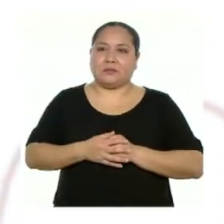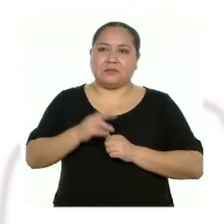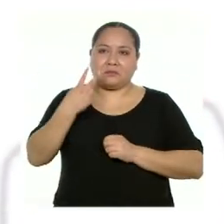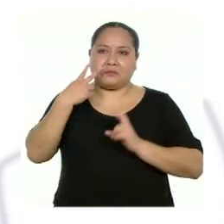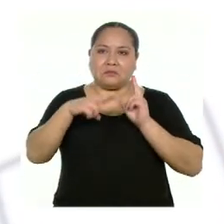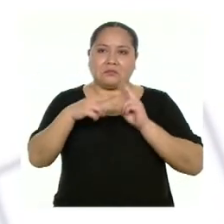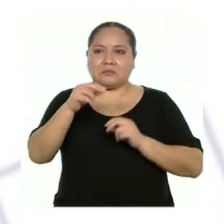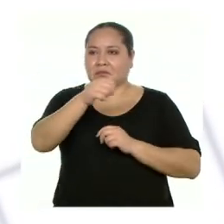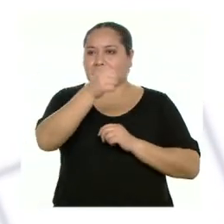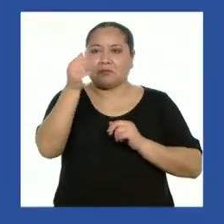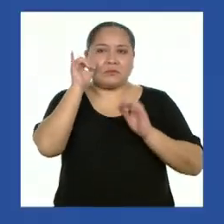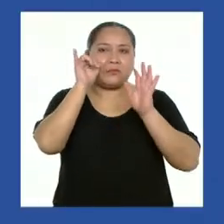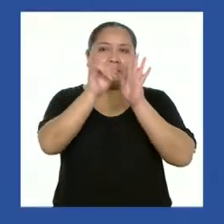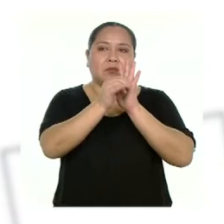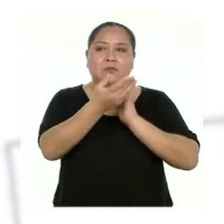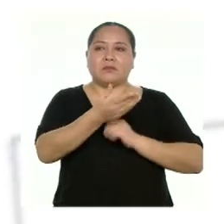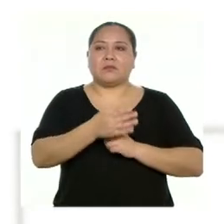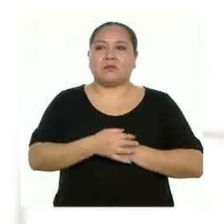siguientes imágenes.